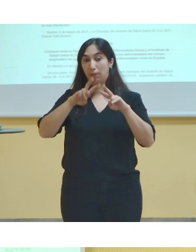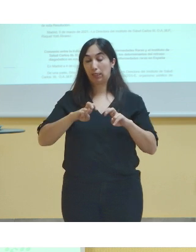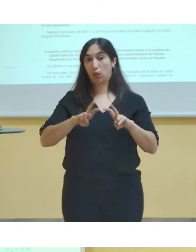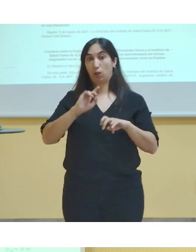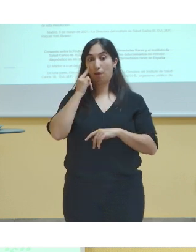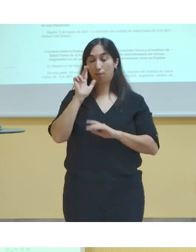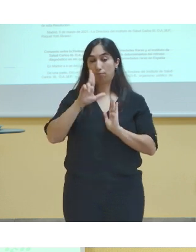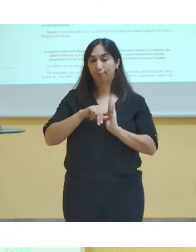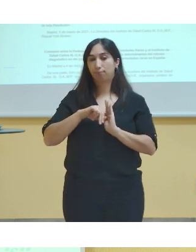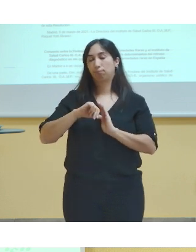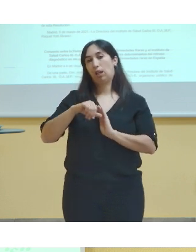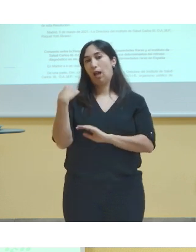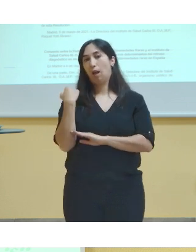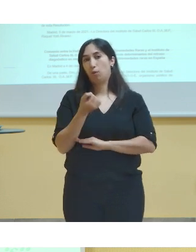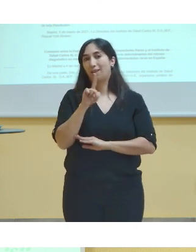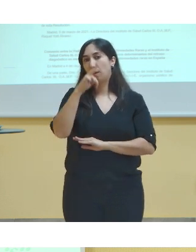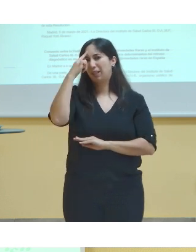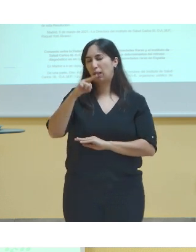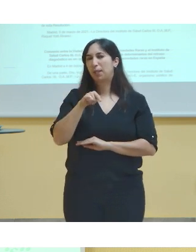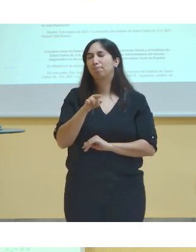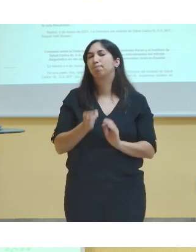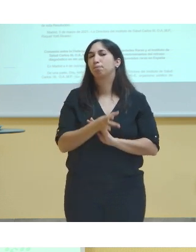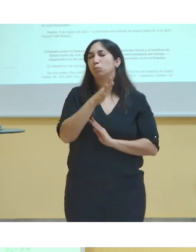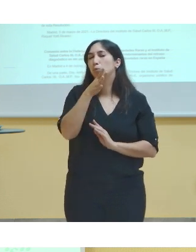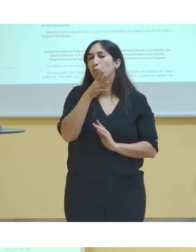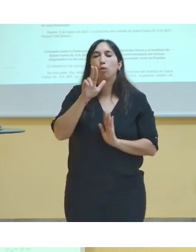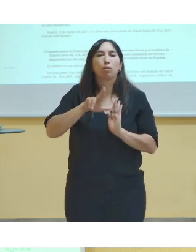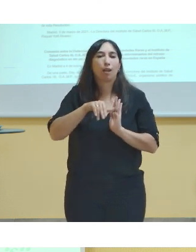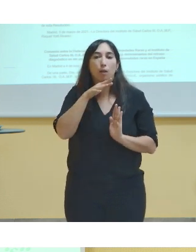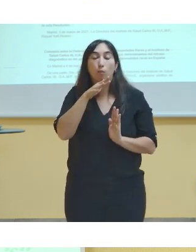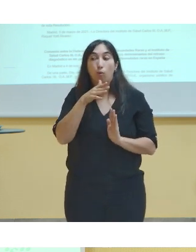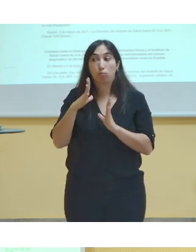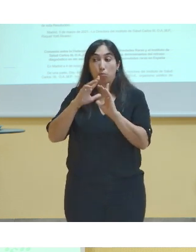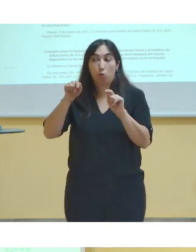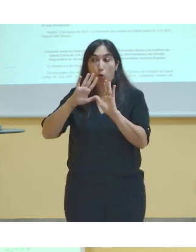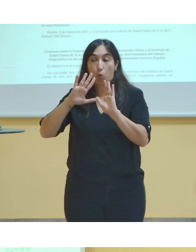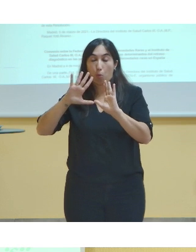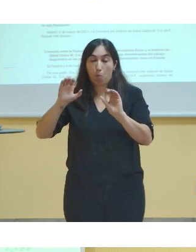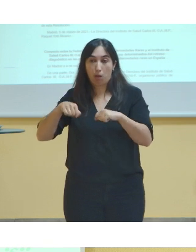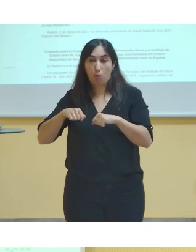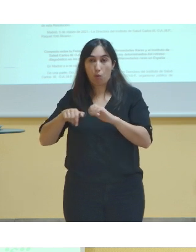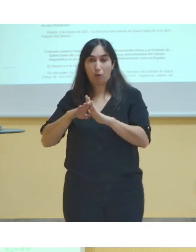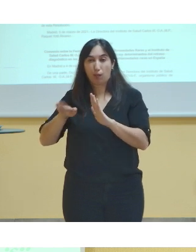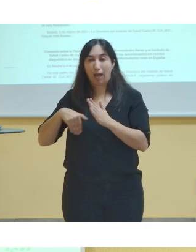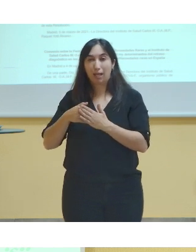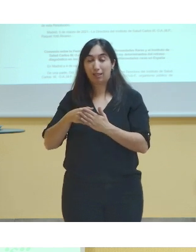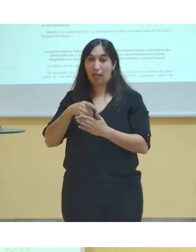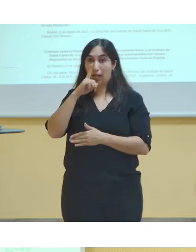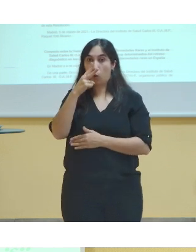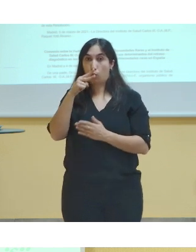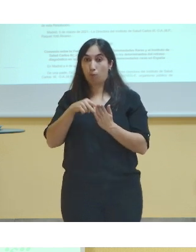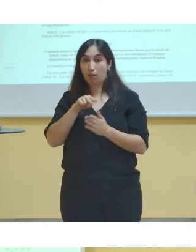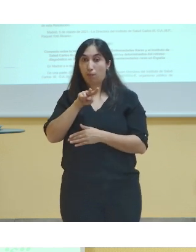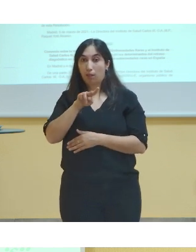retraso diagnóstico y conocer los determinantes del retraso diagnóstico. Ese convenio sigue en vigor hasta marzo de 2024 y